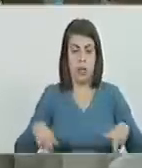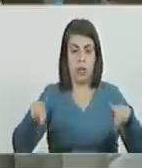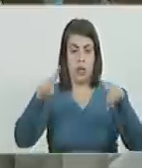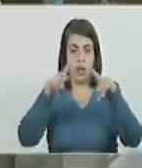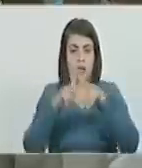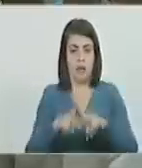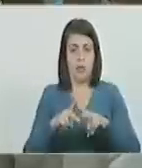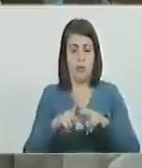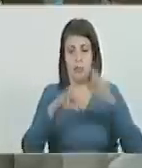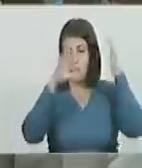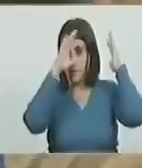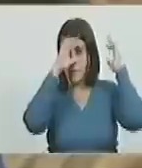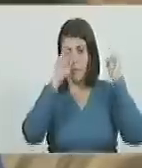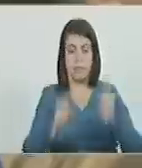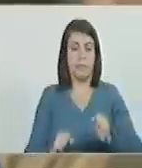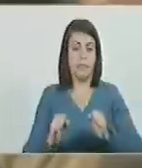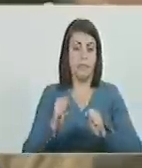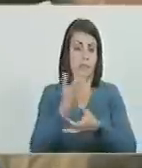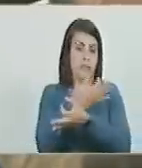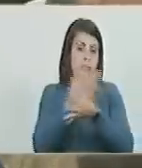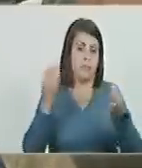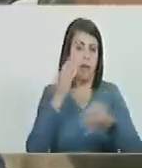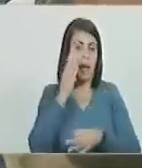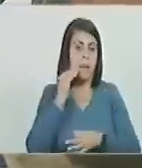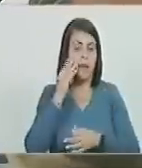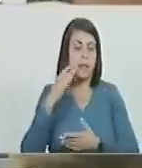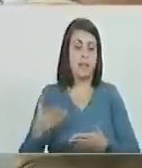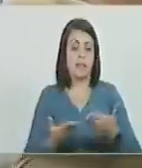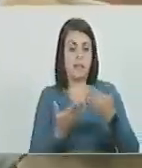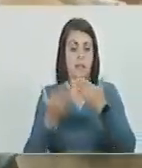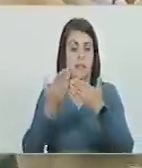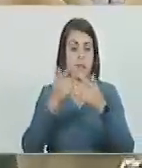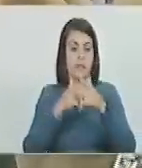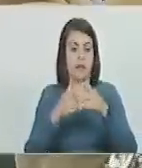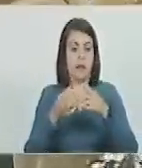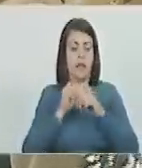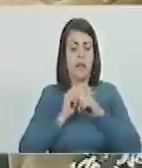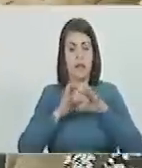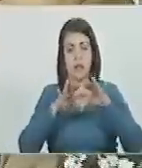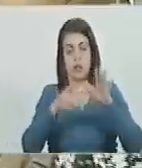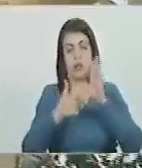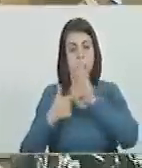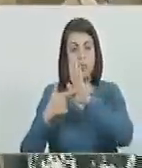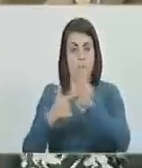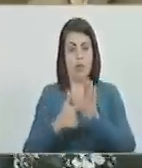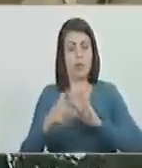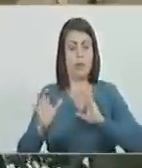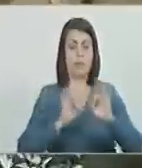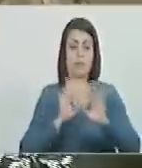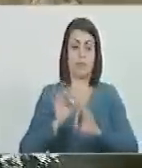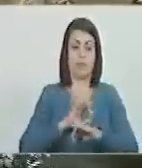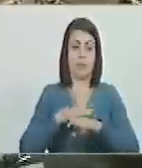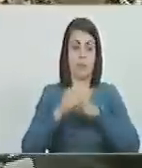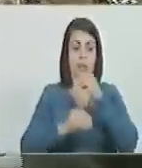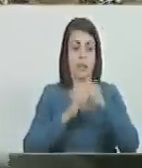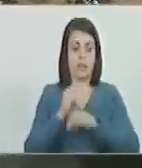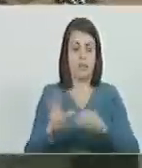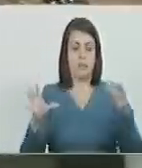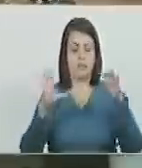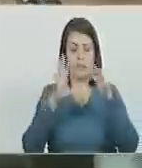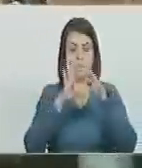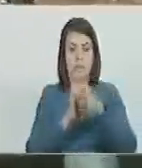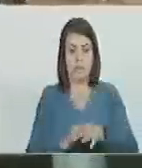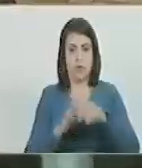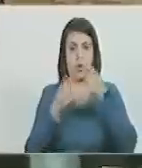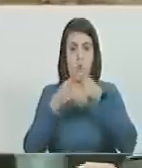en el ámbito diplomático y una experiencia en el servicio exterior. Refleja su capacidad para establecer lazos sólidos